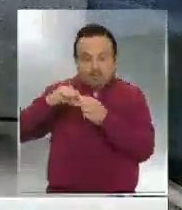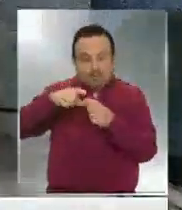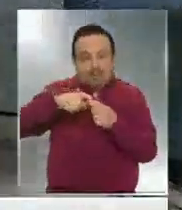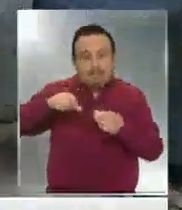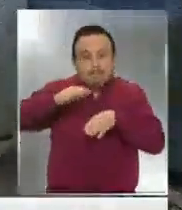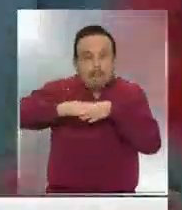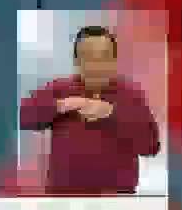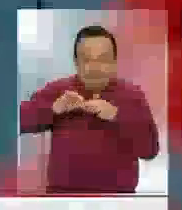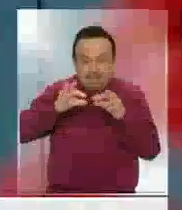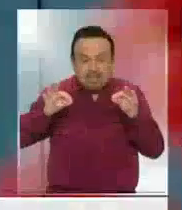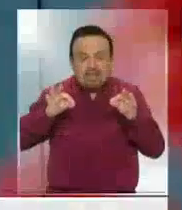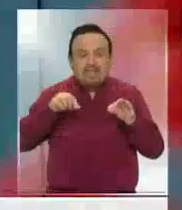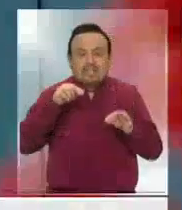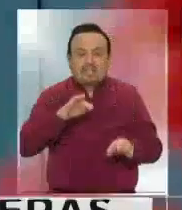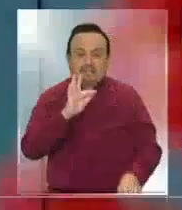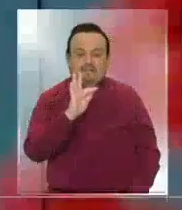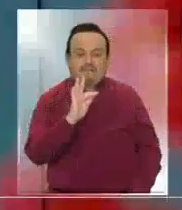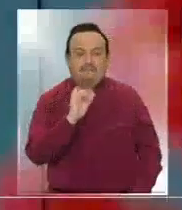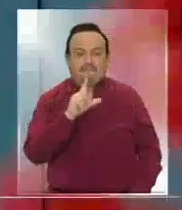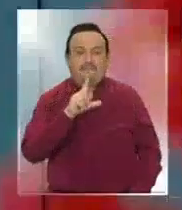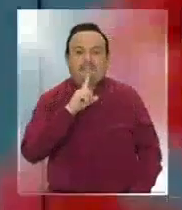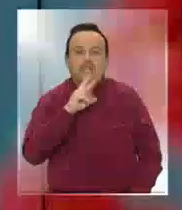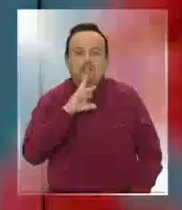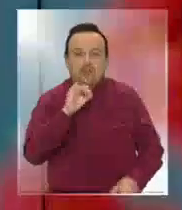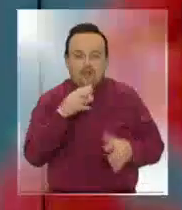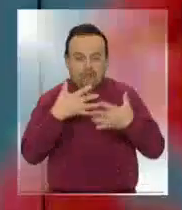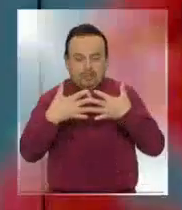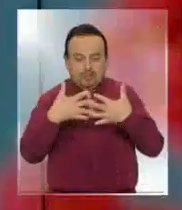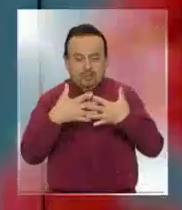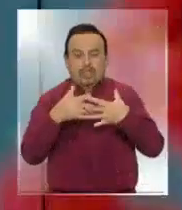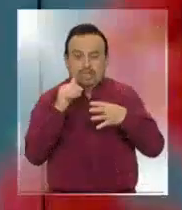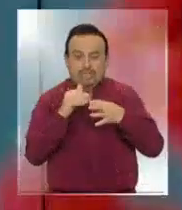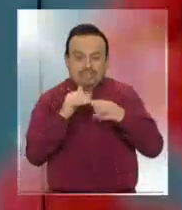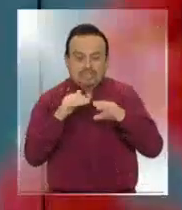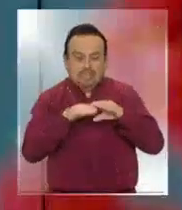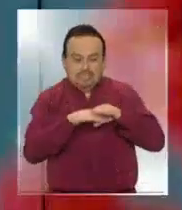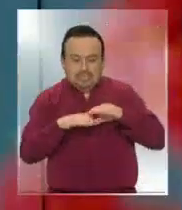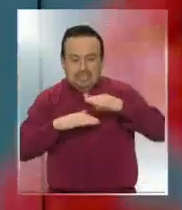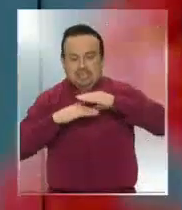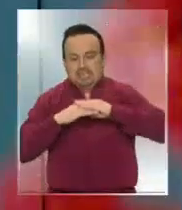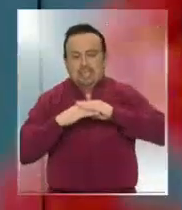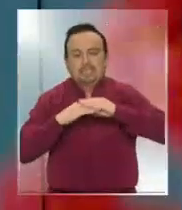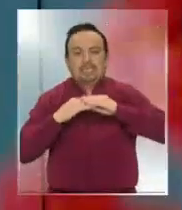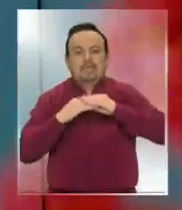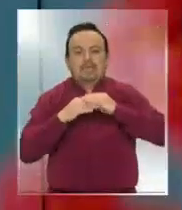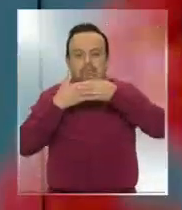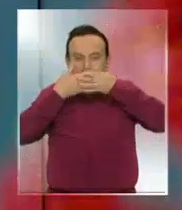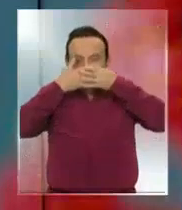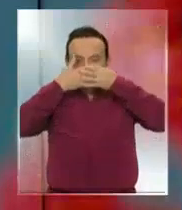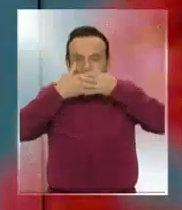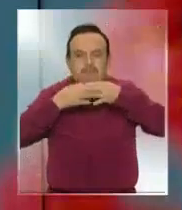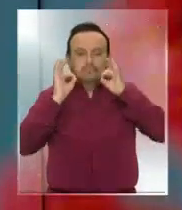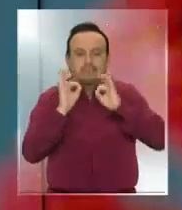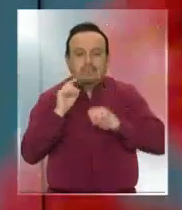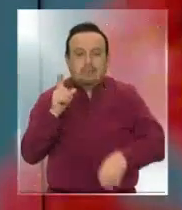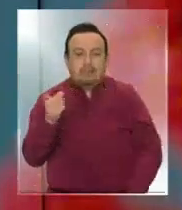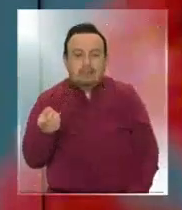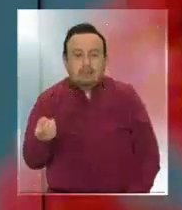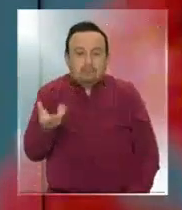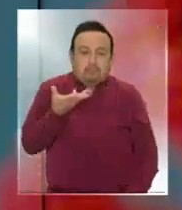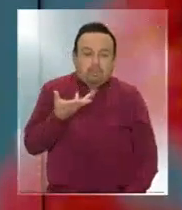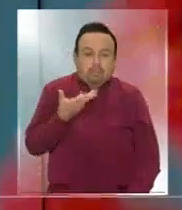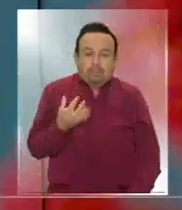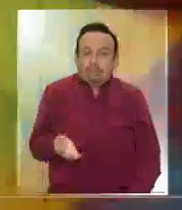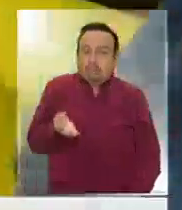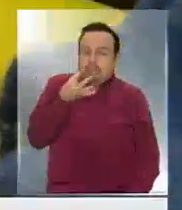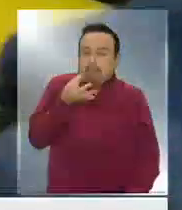funciona. Si uno tose, habla, no le tira gotitas a nadie. Y si la otra persona tose o habla, no me tira